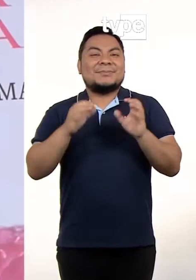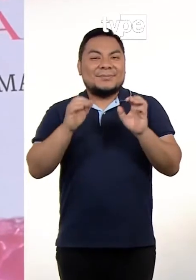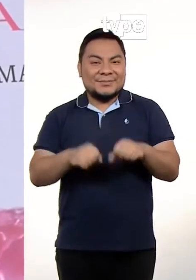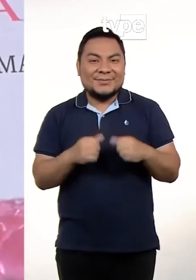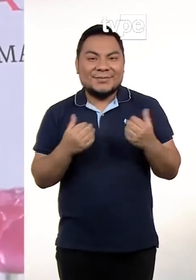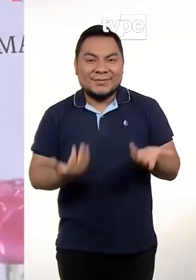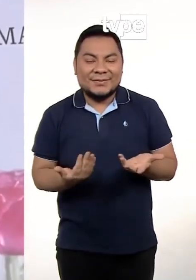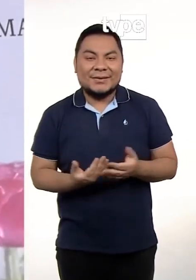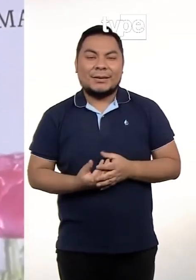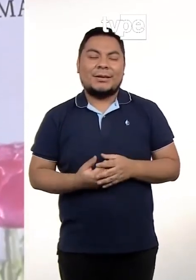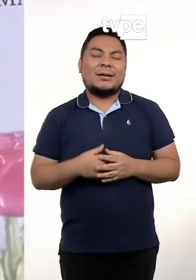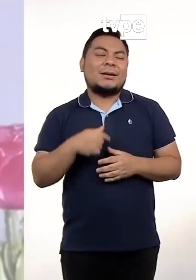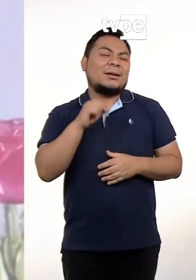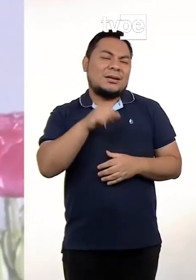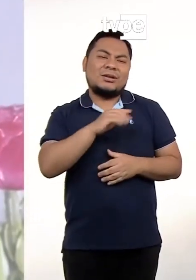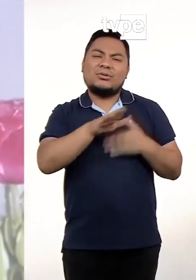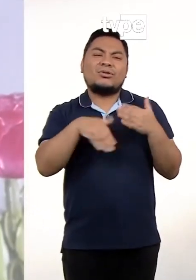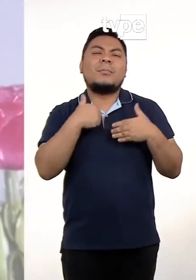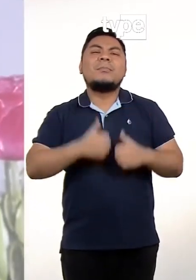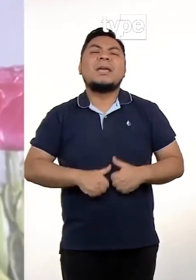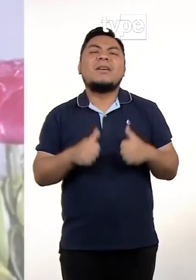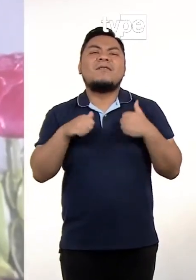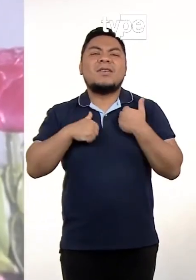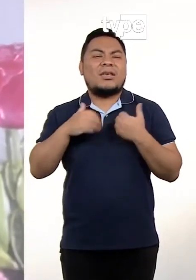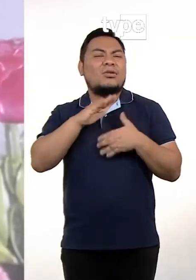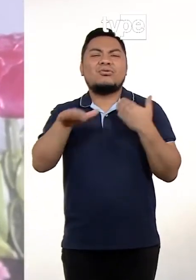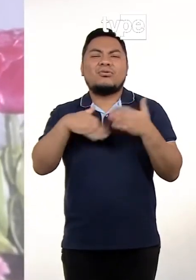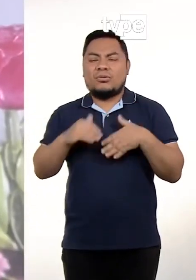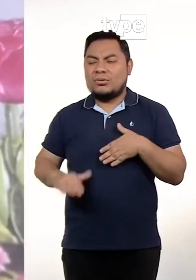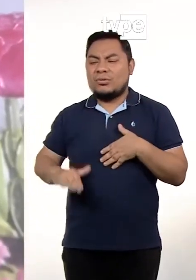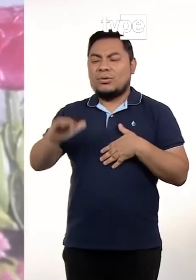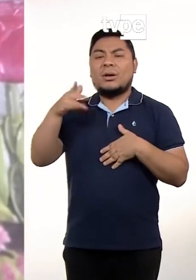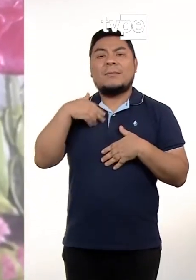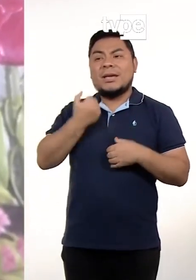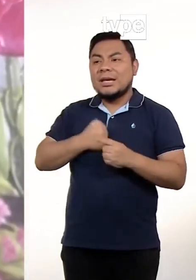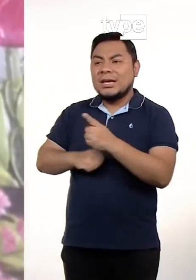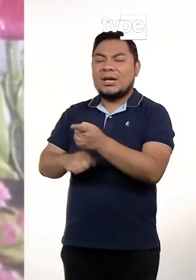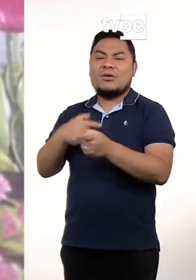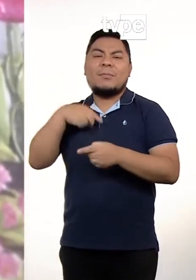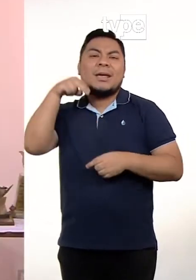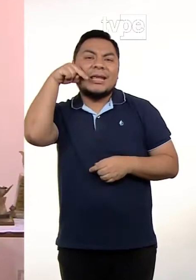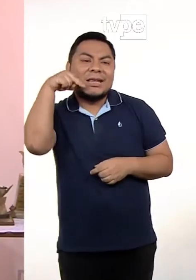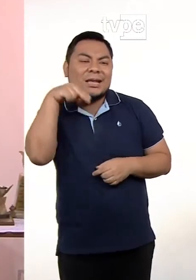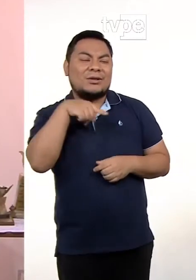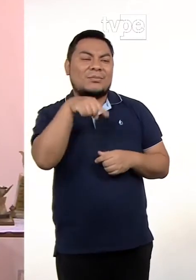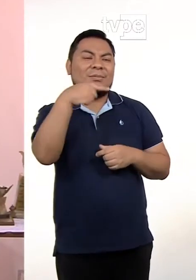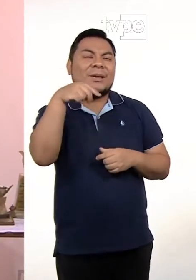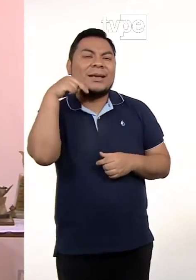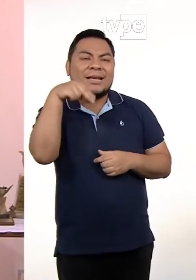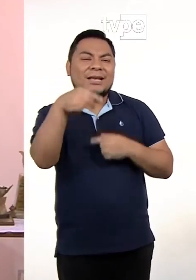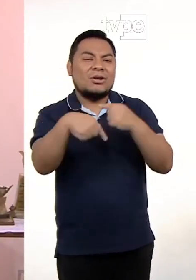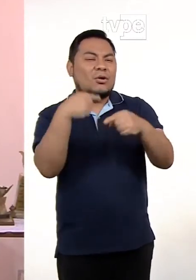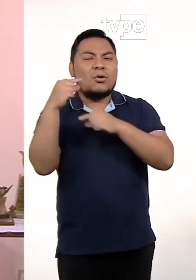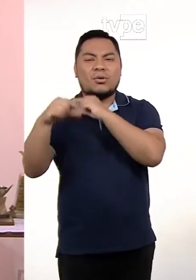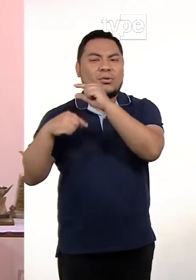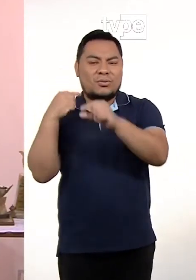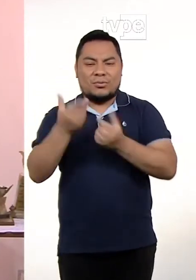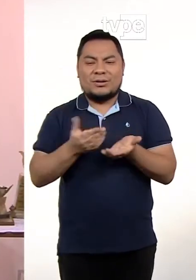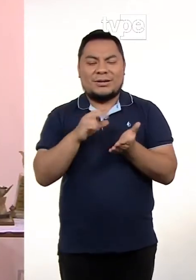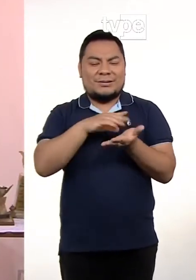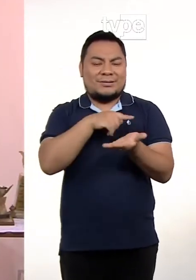Y así fue como nació el nombre de mi libro. Mis hijos, mis nietos y mis bisnietos